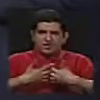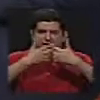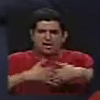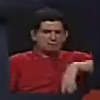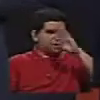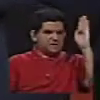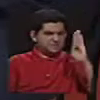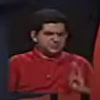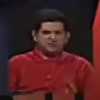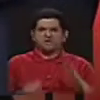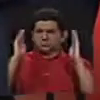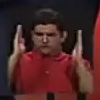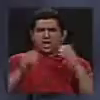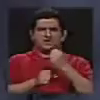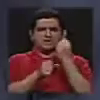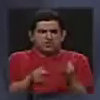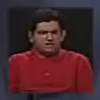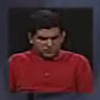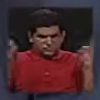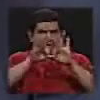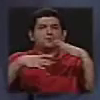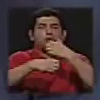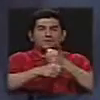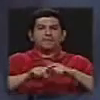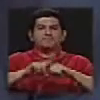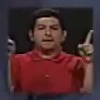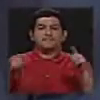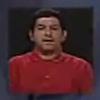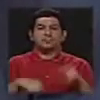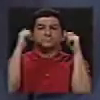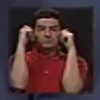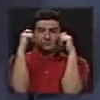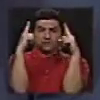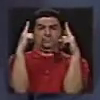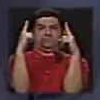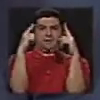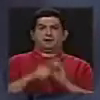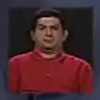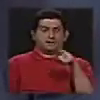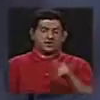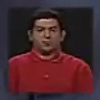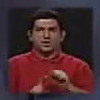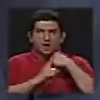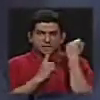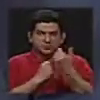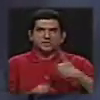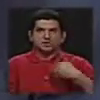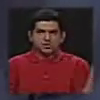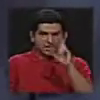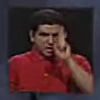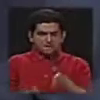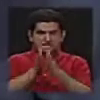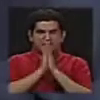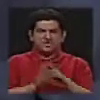muy grande, ¿verdad?, que ha hecho obras de relevancia, ¿verdad?, pero es sorprendente que con esos atestados la tengamos en Costa Rica